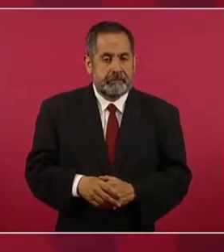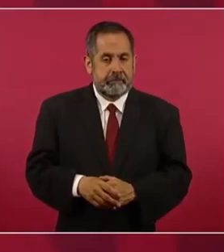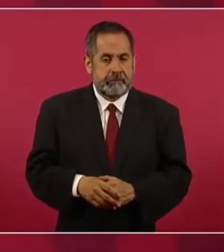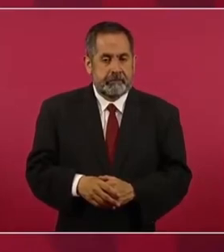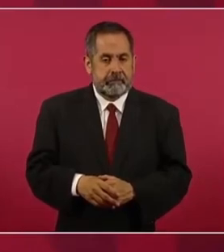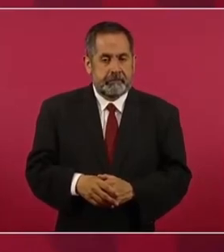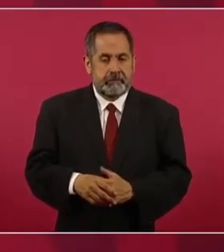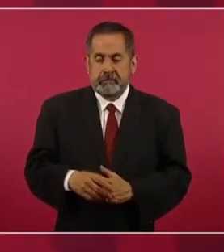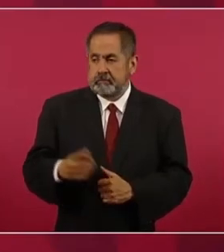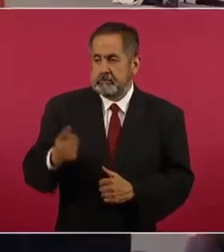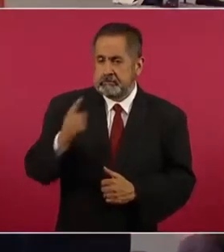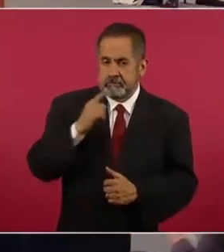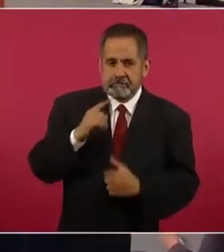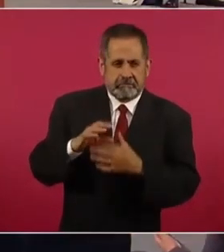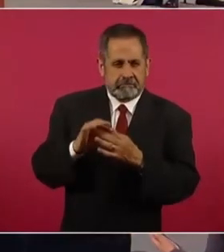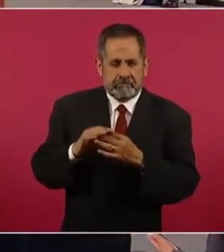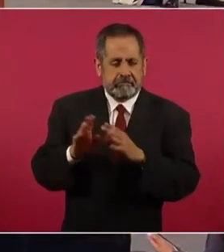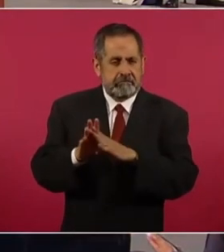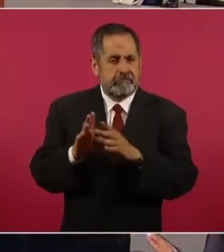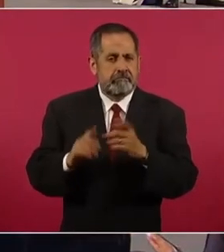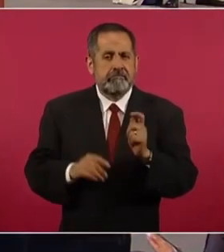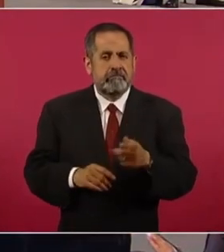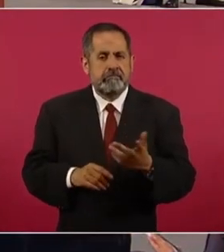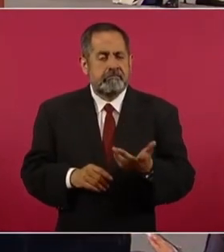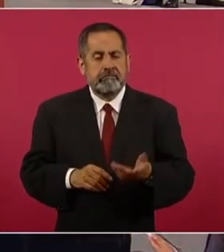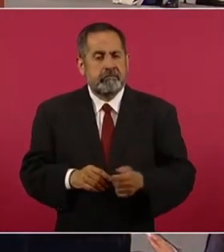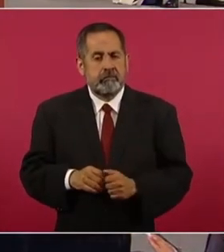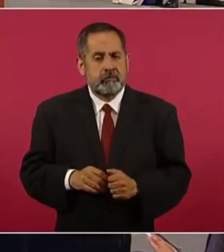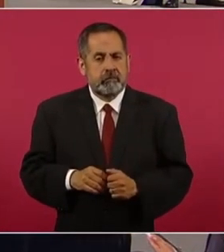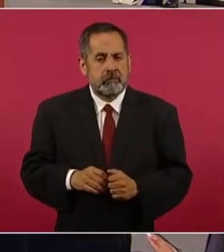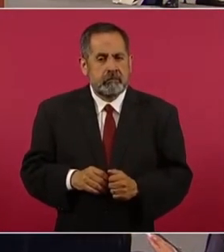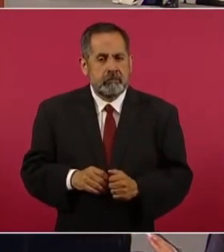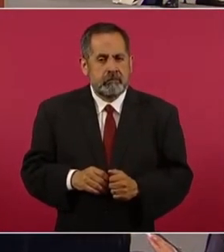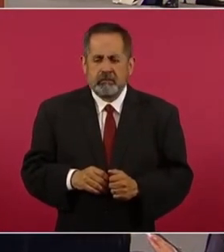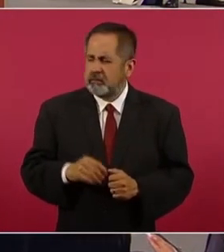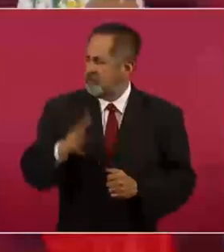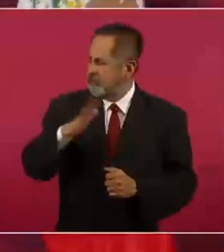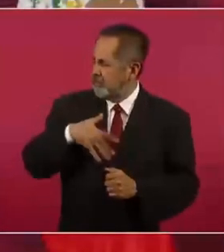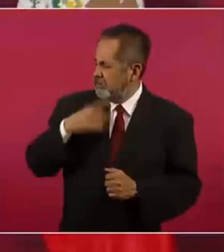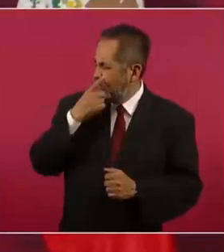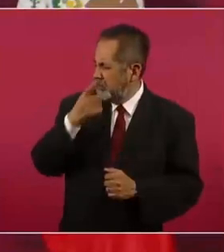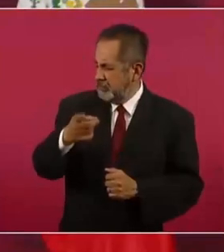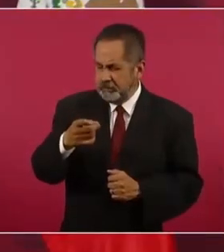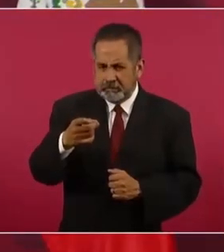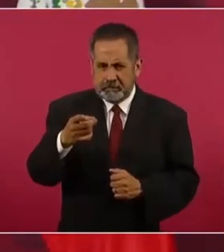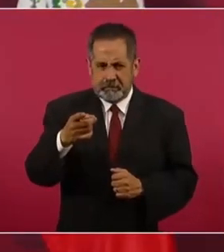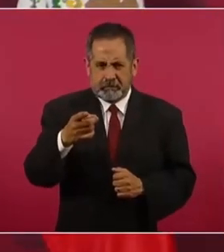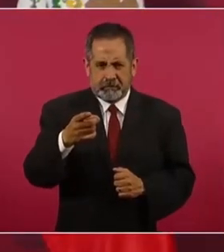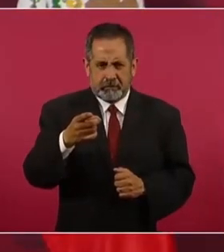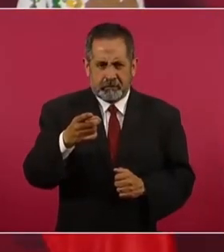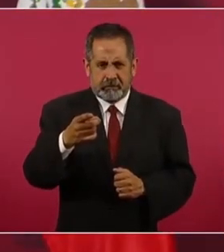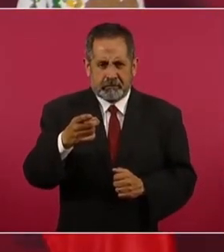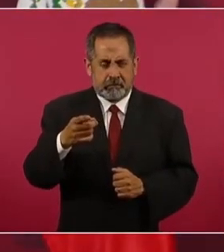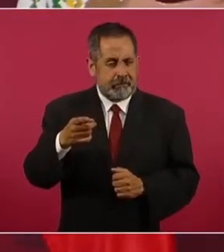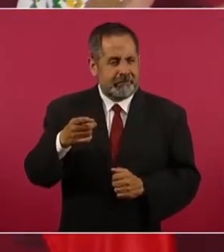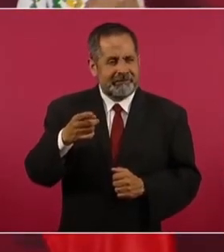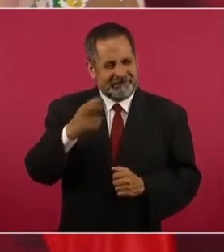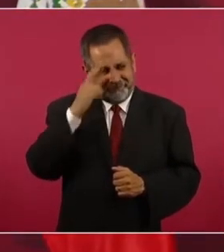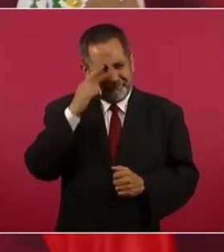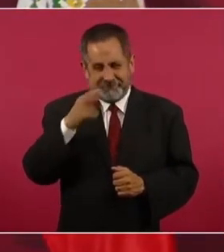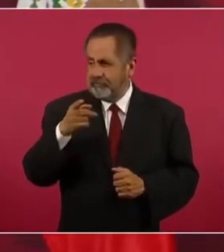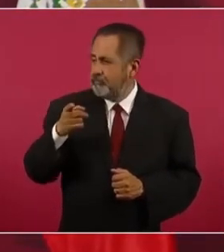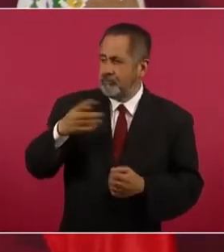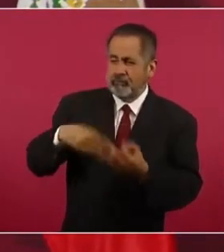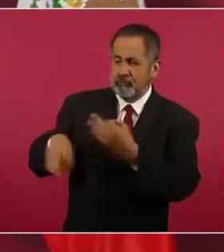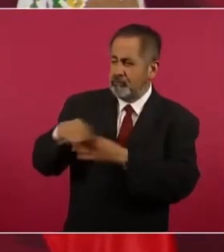hasta me reclamaron que ahora que dije que todos los que estaban podían